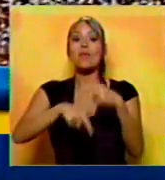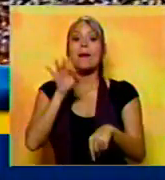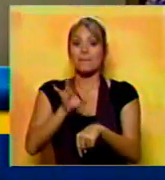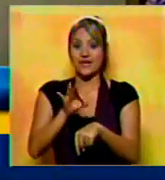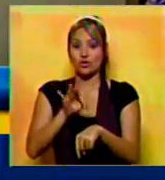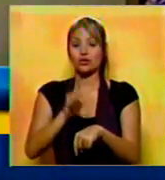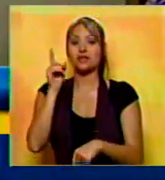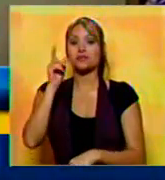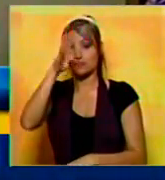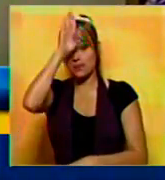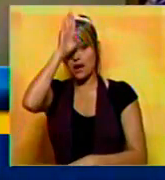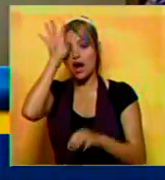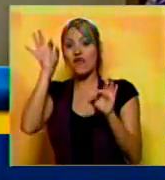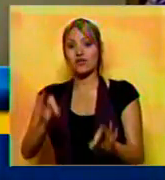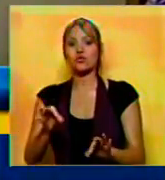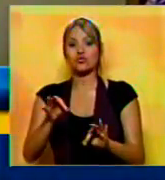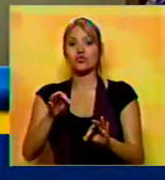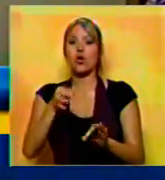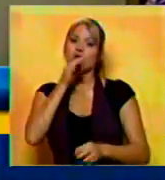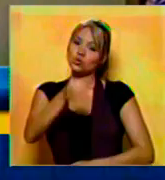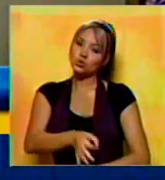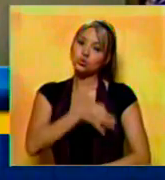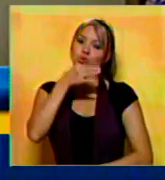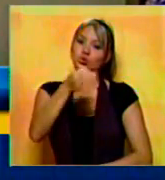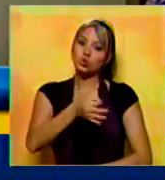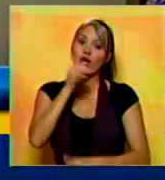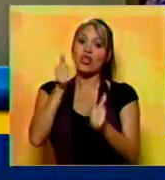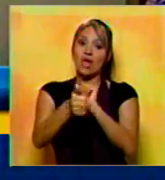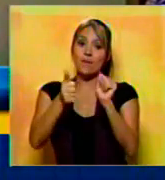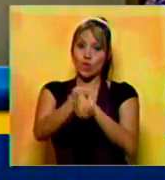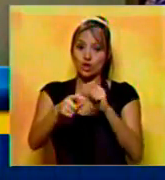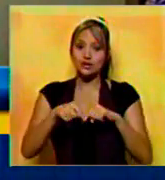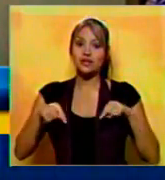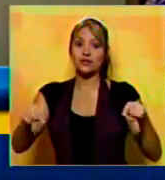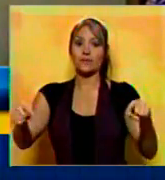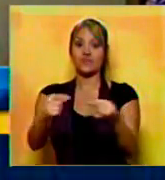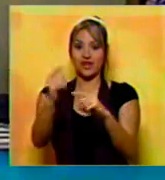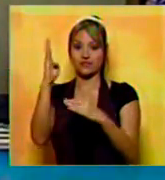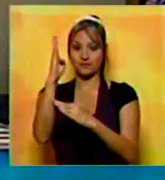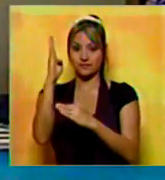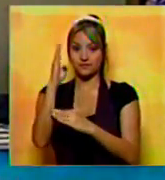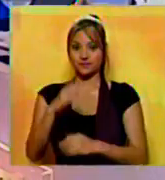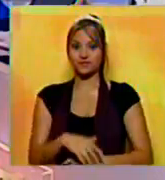Francisco ofició una misa en el campo de deportes de la localidad de Salina.